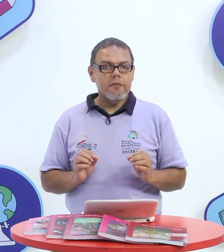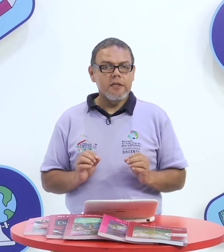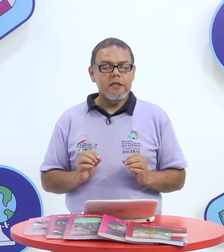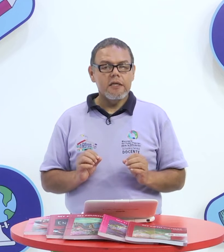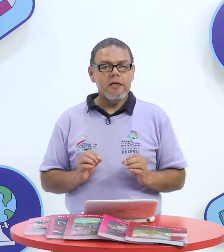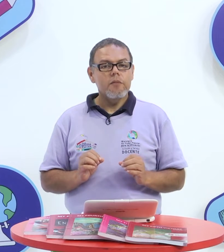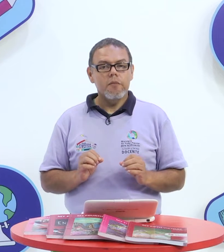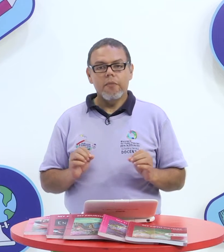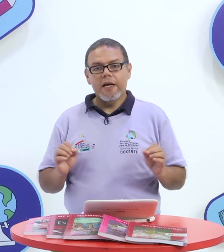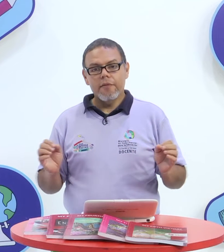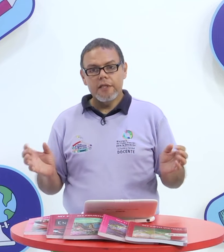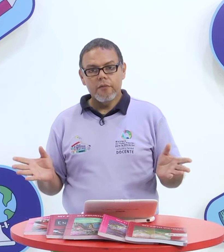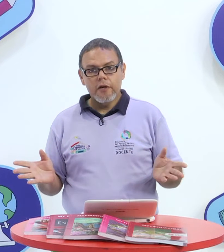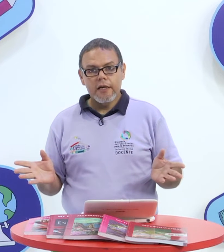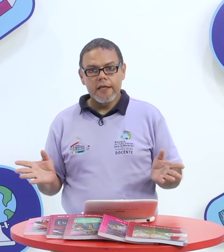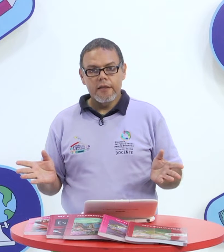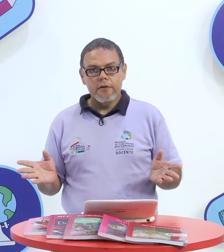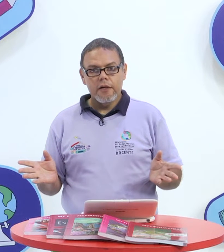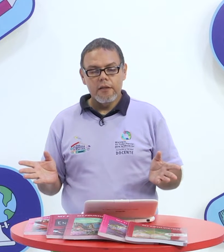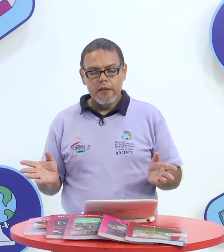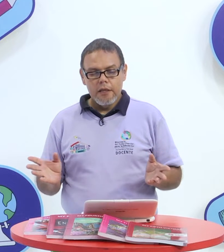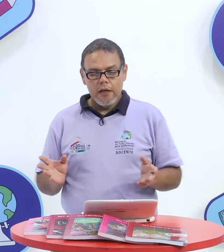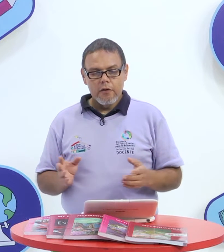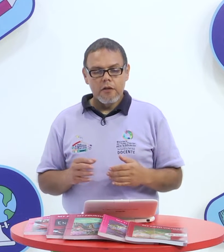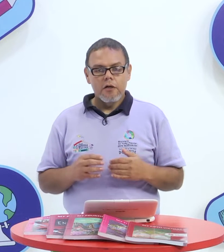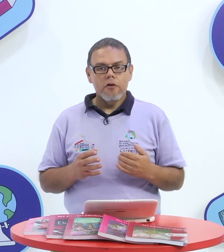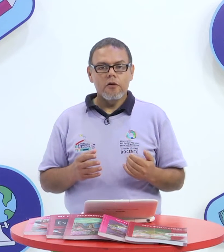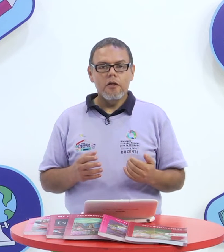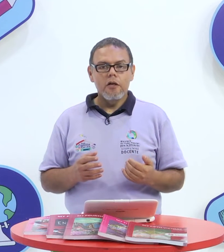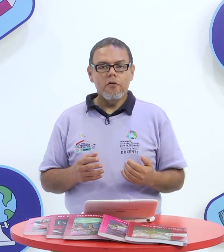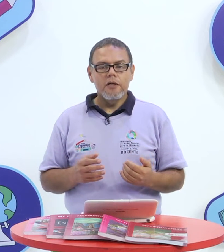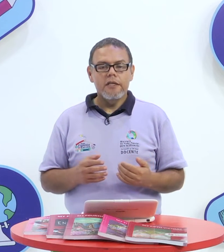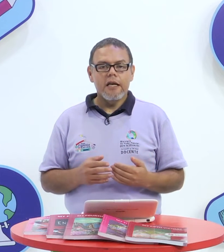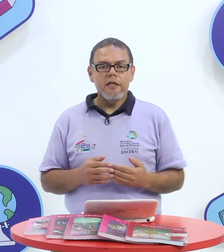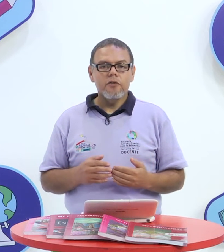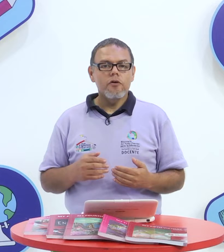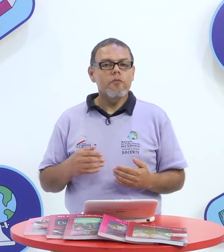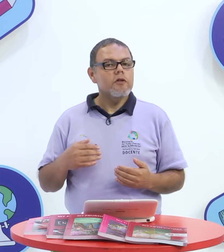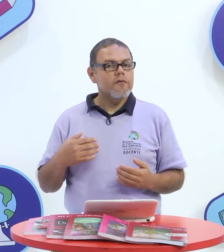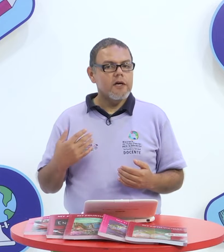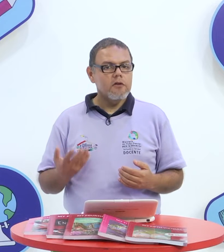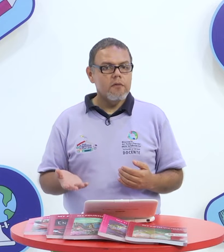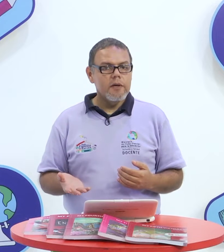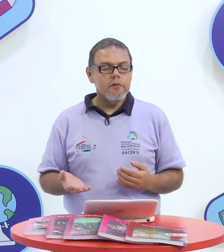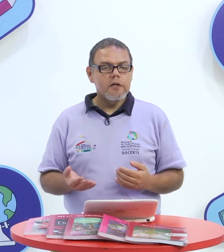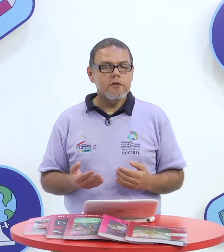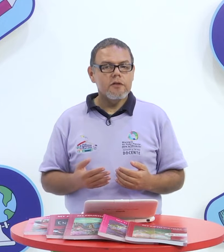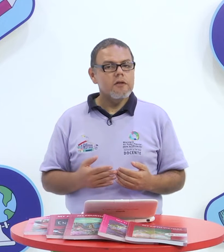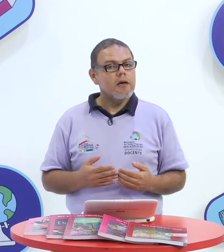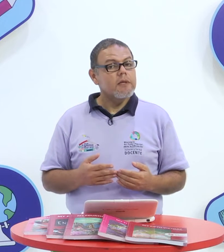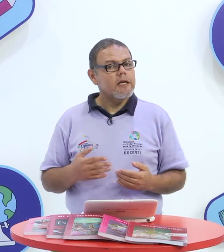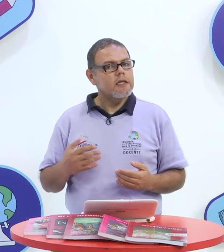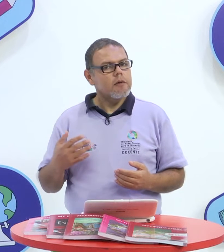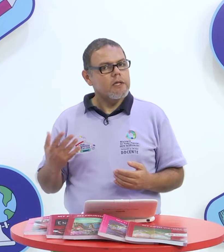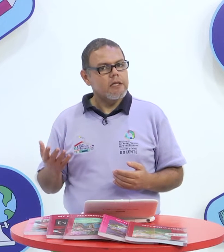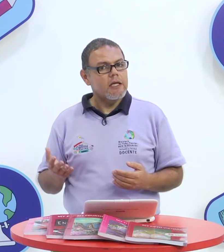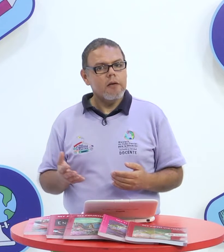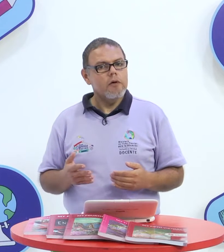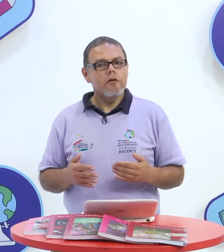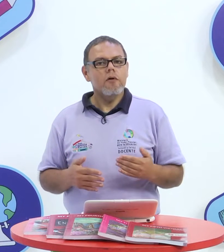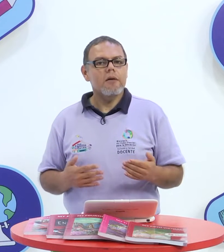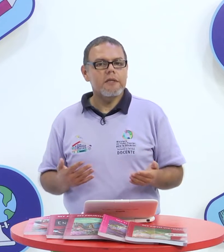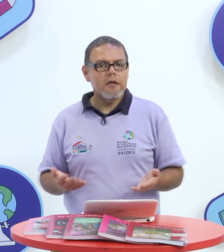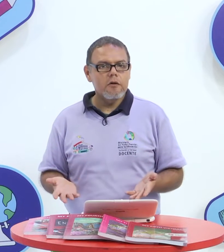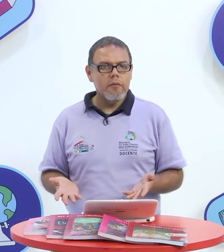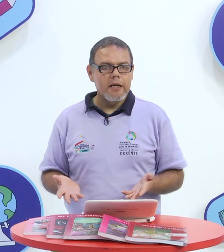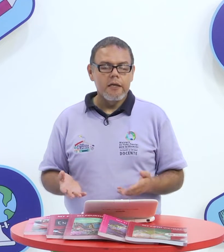simple y llanamente diría, mi mamá camina por la calle, ¿ok? Cuando le coloco slowly, ya le estoy modificando el verbo, que le estoy diciendo camina lentamente, ya sabemos